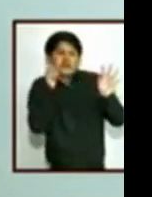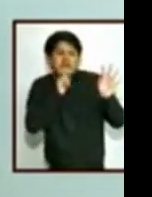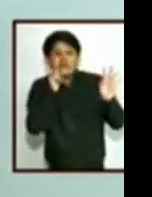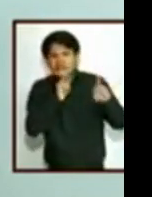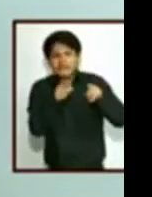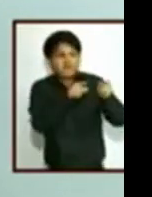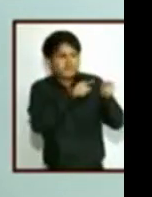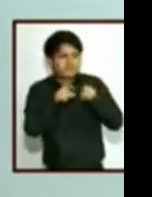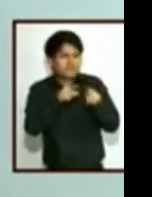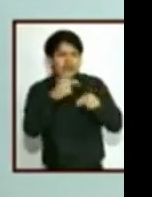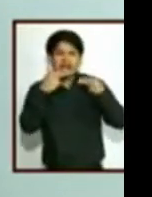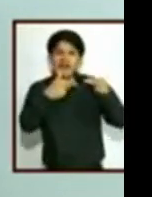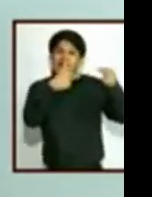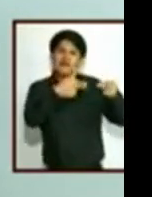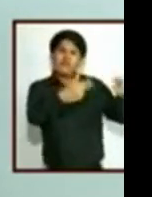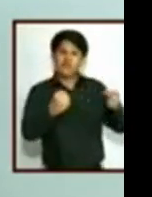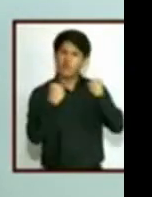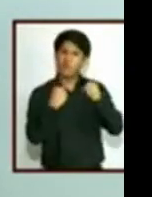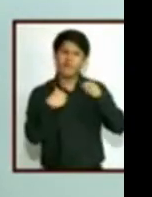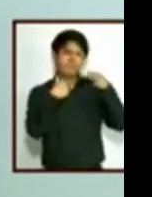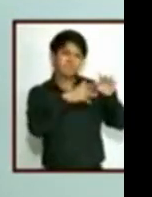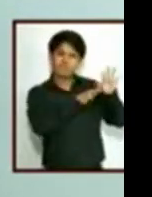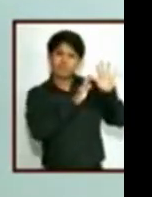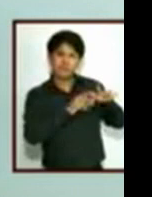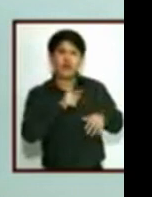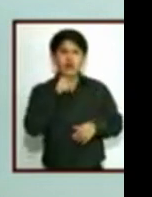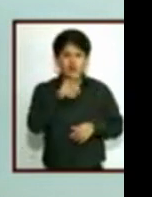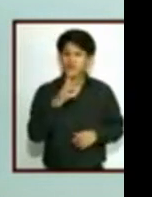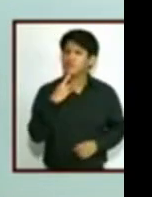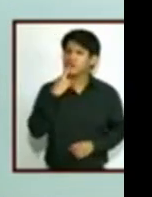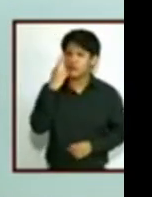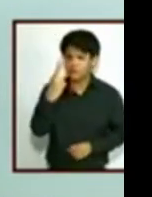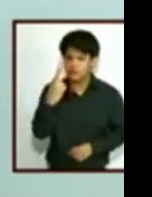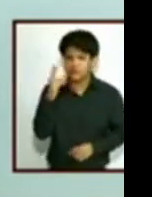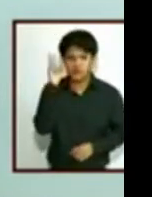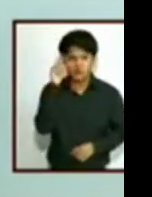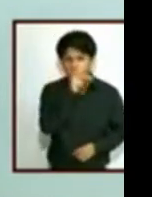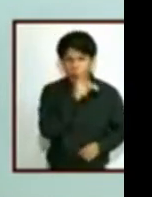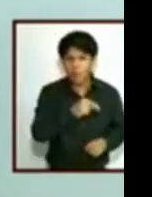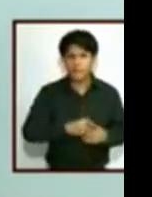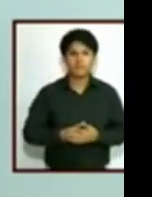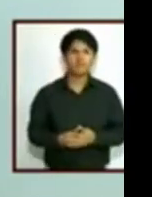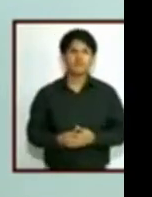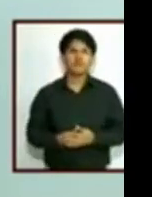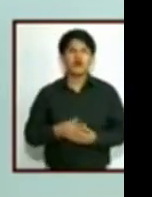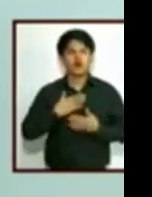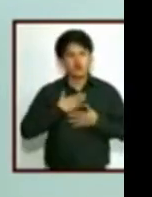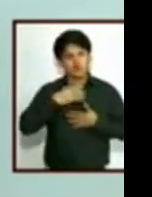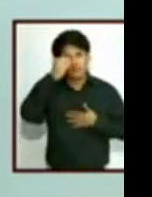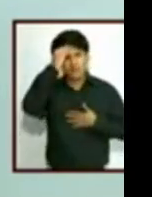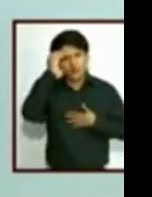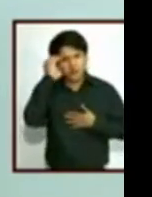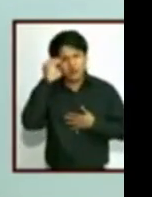a los herederos del poder. Si tu respuesta es no, Óscar